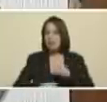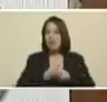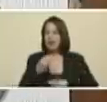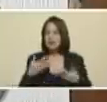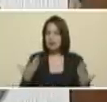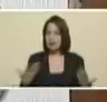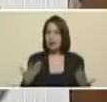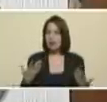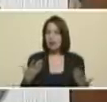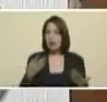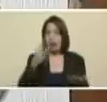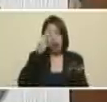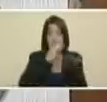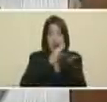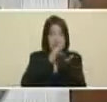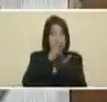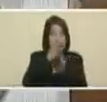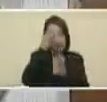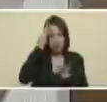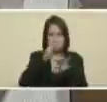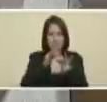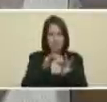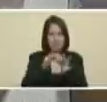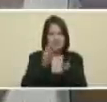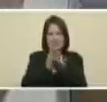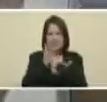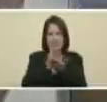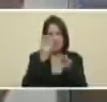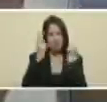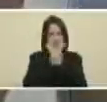El hombre leal con la causa.